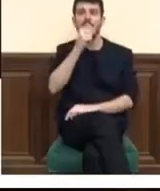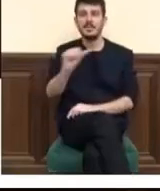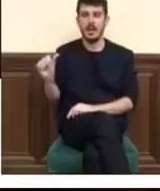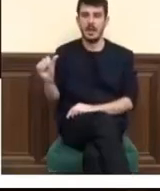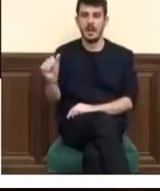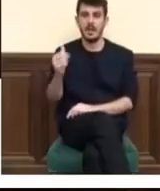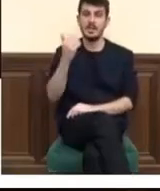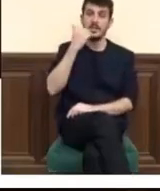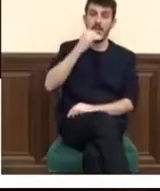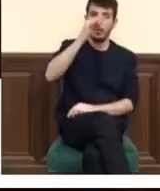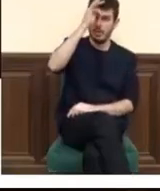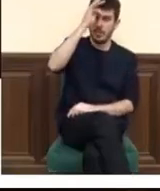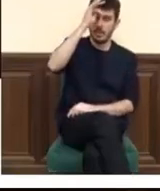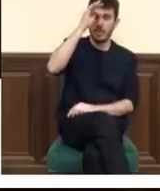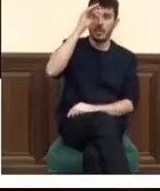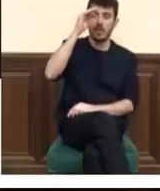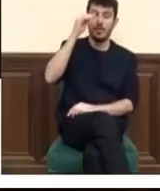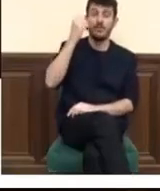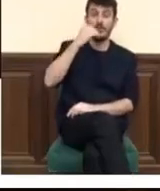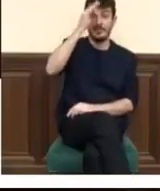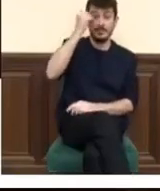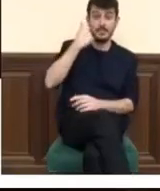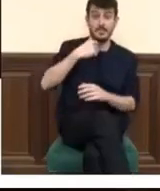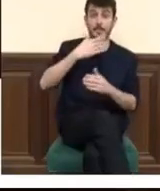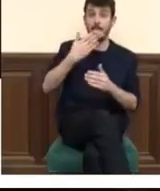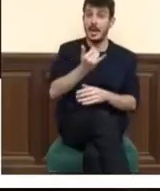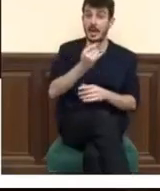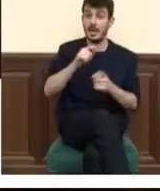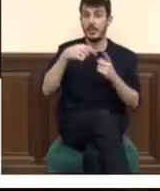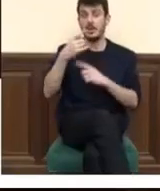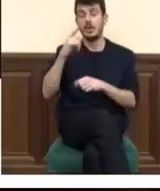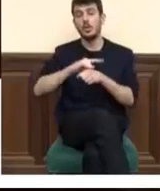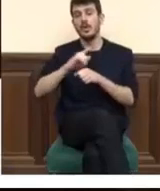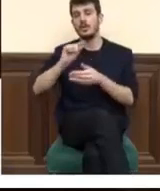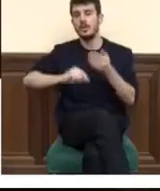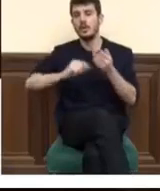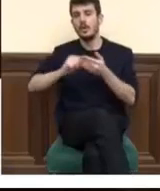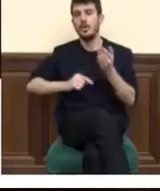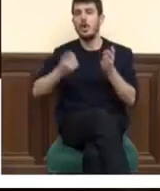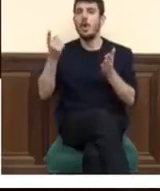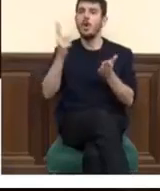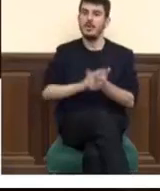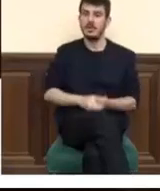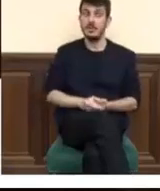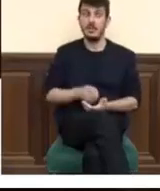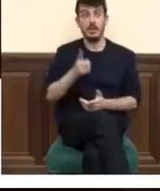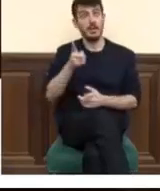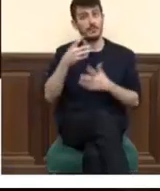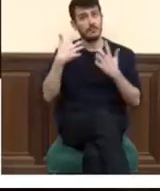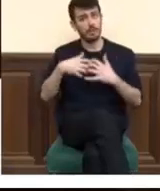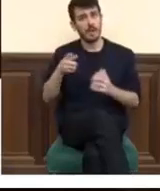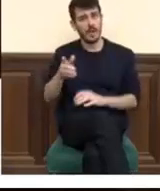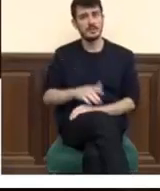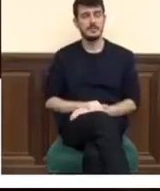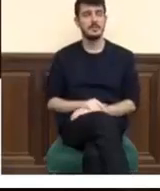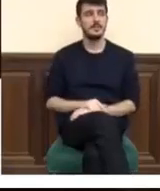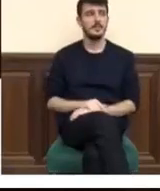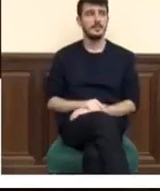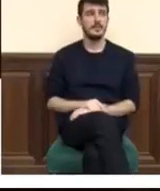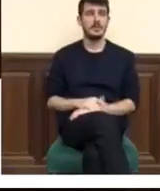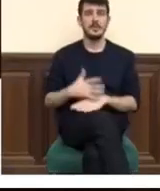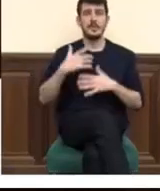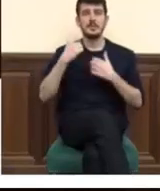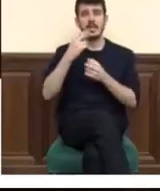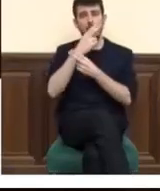domingo, fin de semana la dan de baja y el lunes la vuelven a contratar. Así funciona, así funciona la